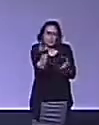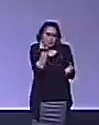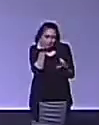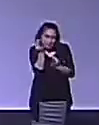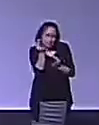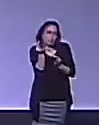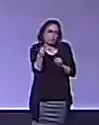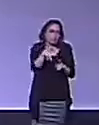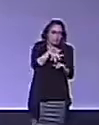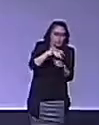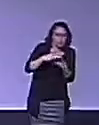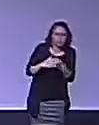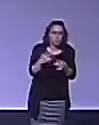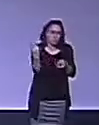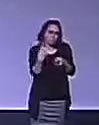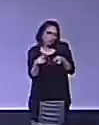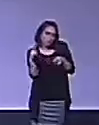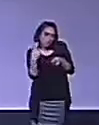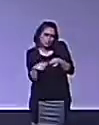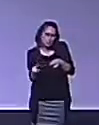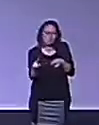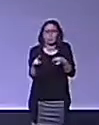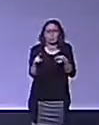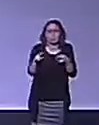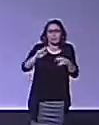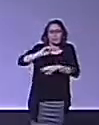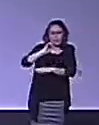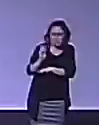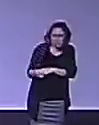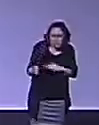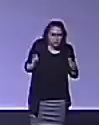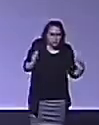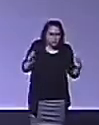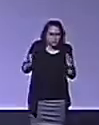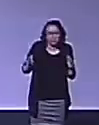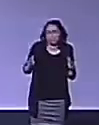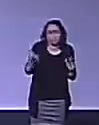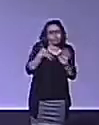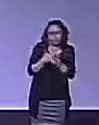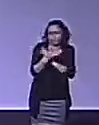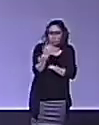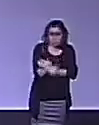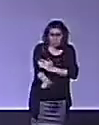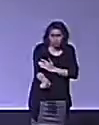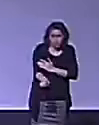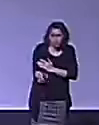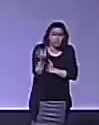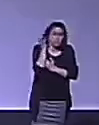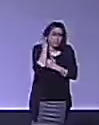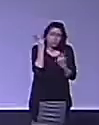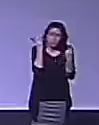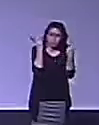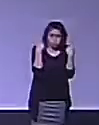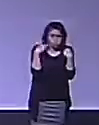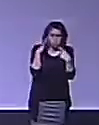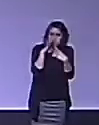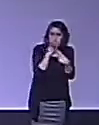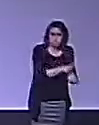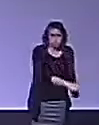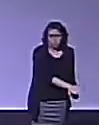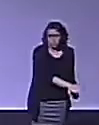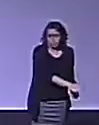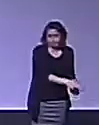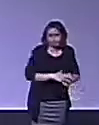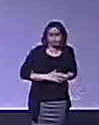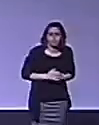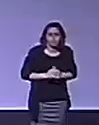el contexto político, la dictadura y el papel subordinado de la mujer. El papel subordinado de la